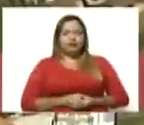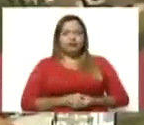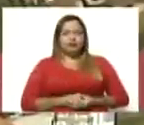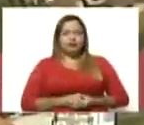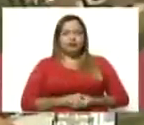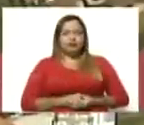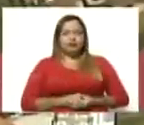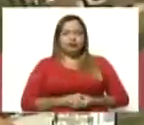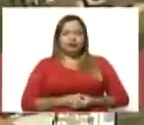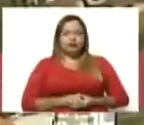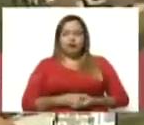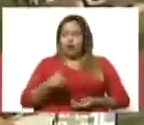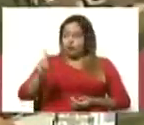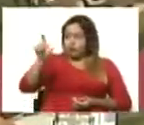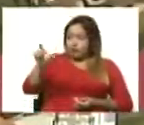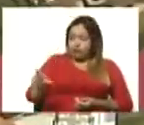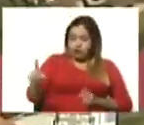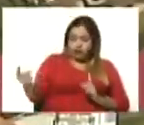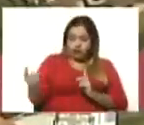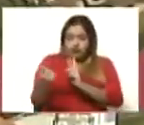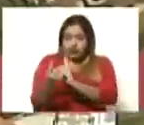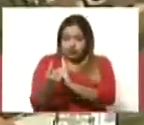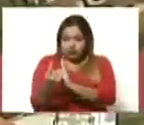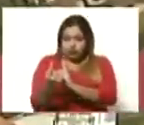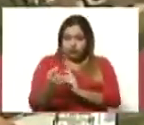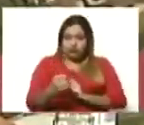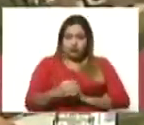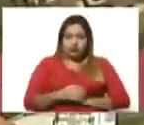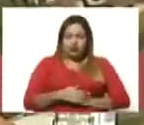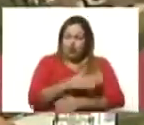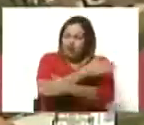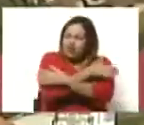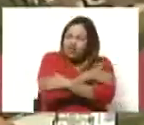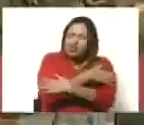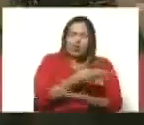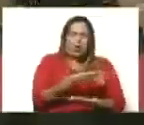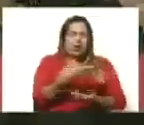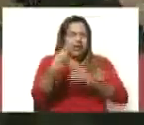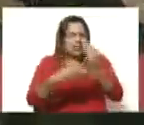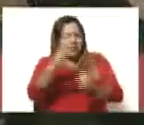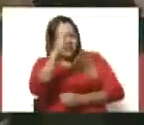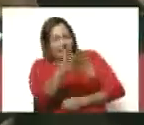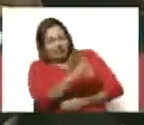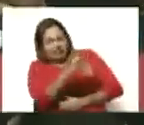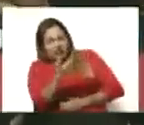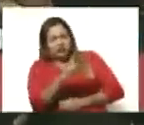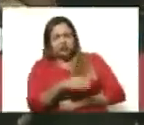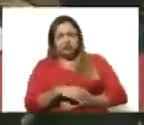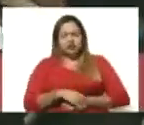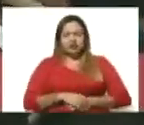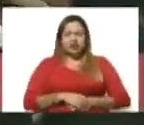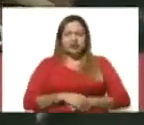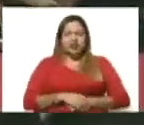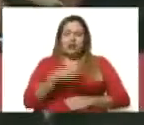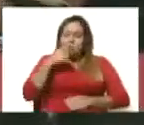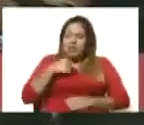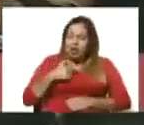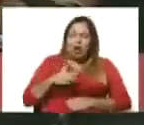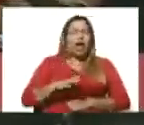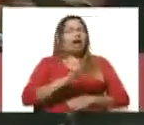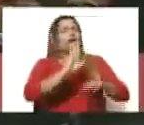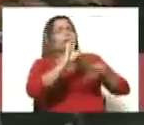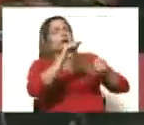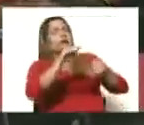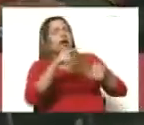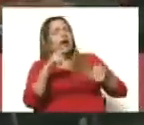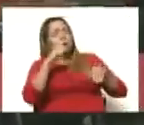Por ahí una señora se me acercó, ¿verdad, Silvia? Y nos abrazó, nos echó las bendiciones. Y me dijo, mira, Maduro,